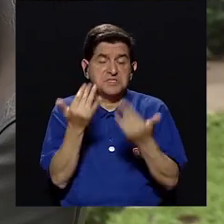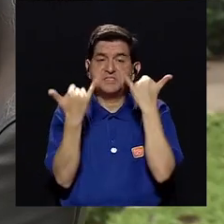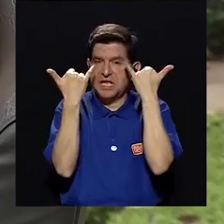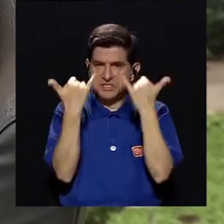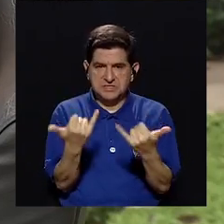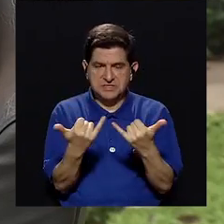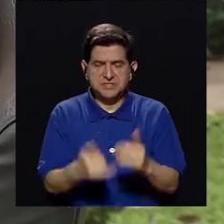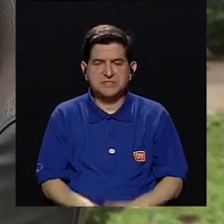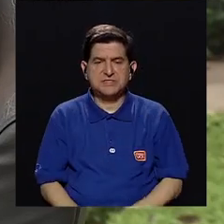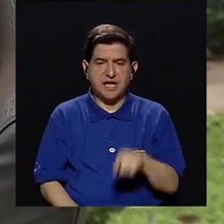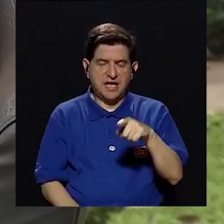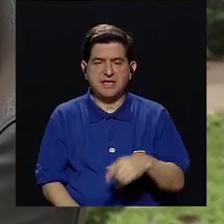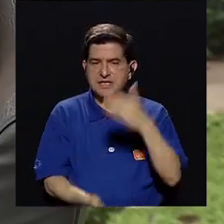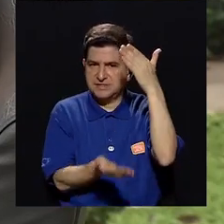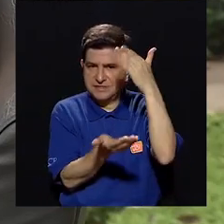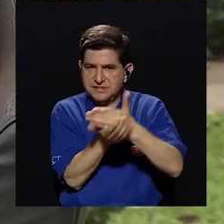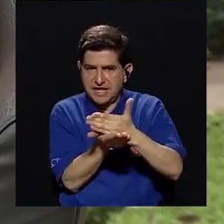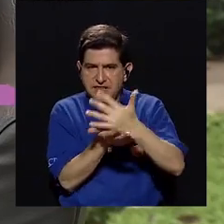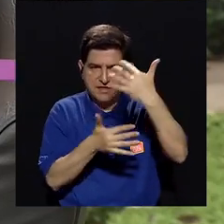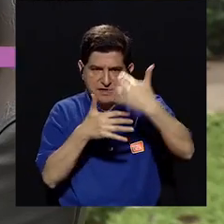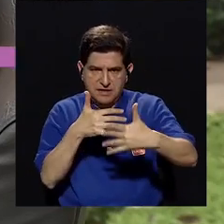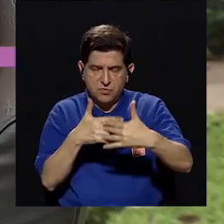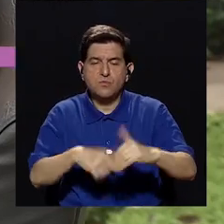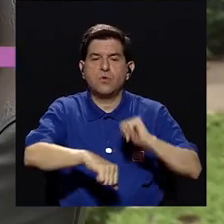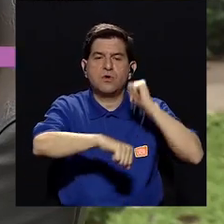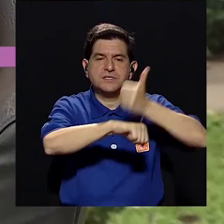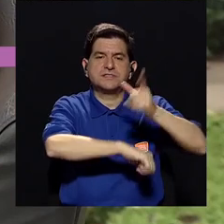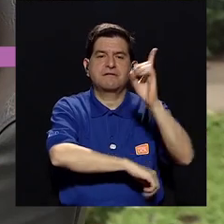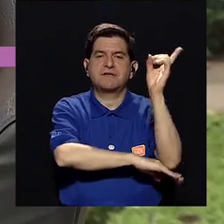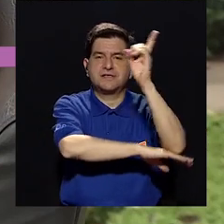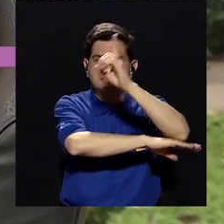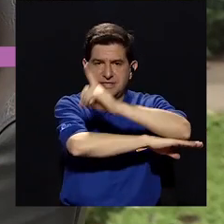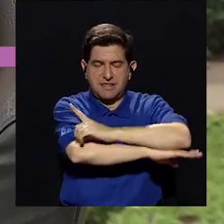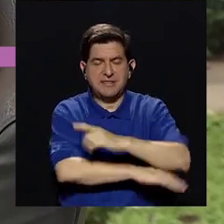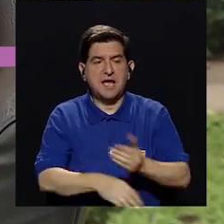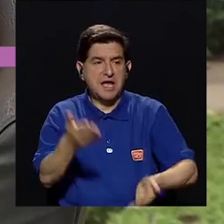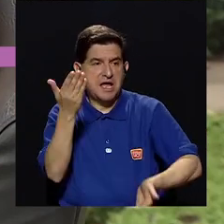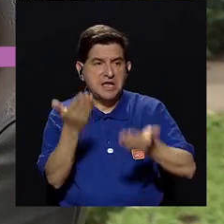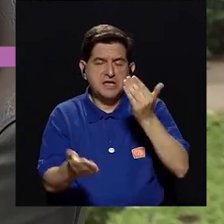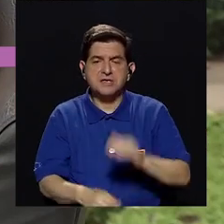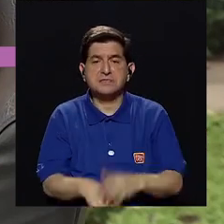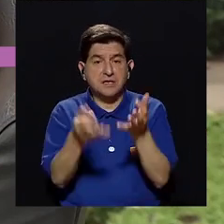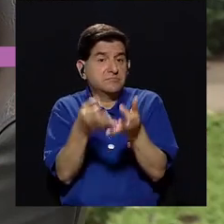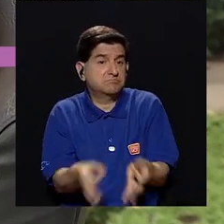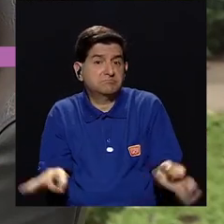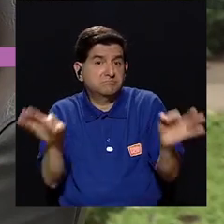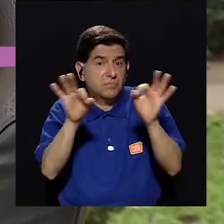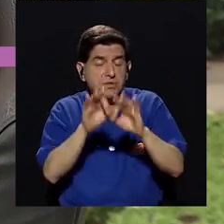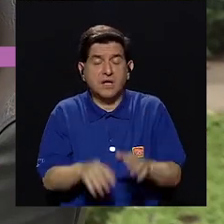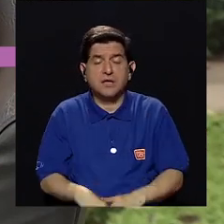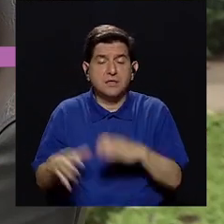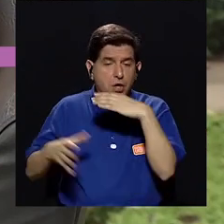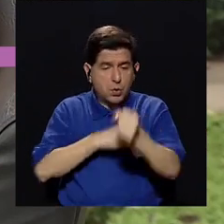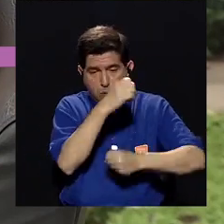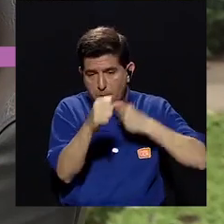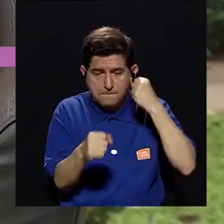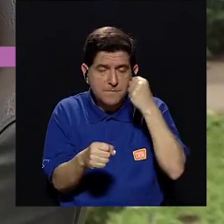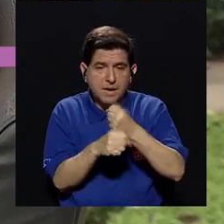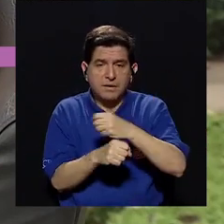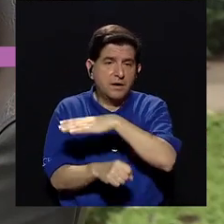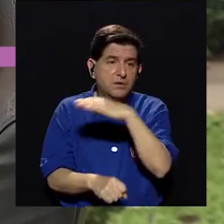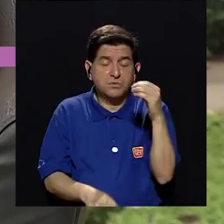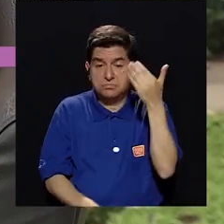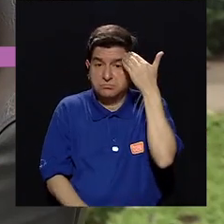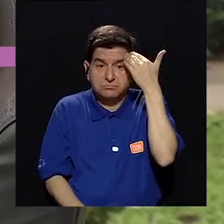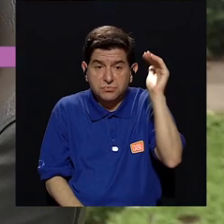ya entraron a la menopausia pues fijar un día un día puede ser un día muy significativo como el día el cumpleaños el